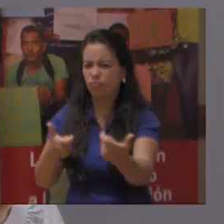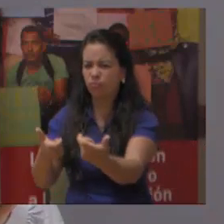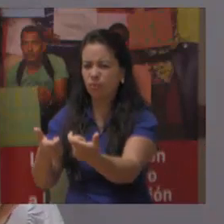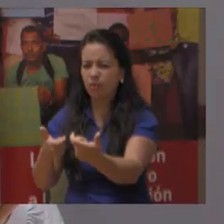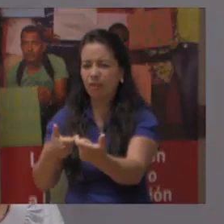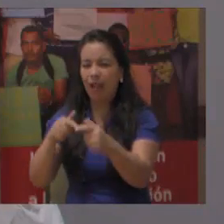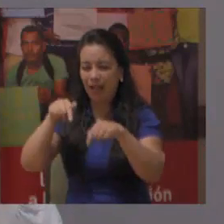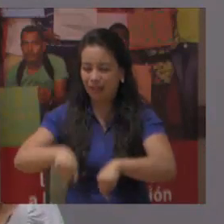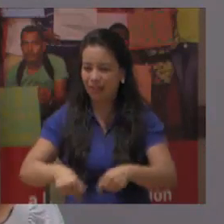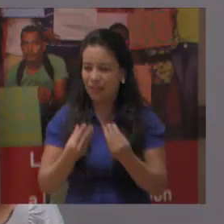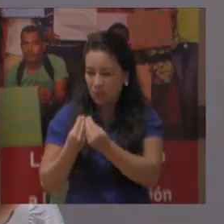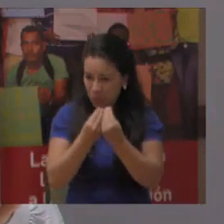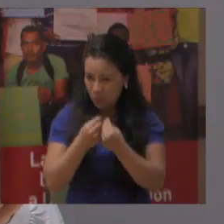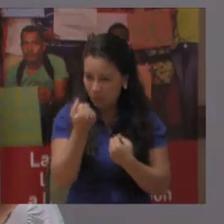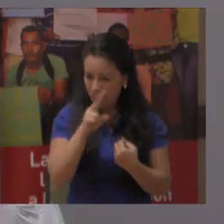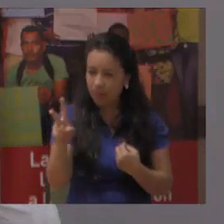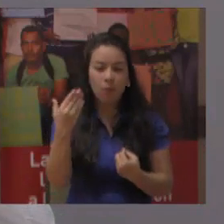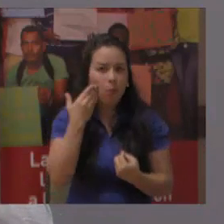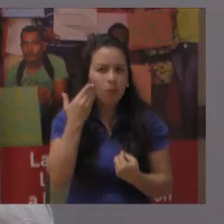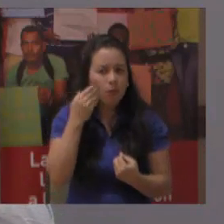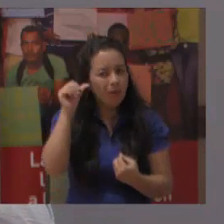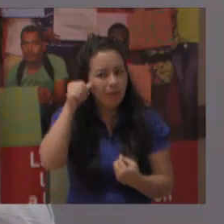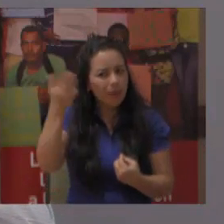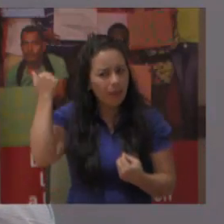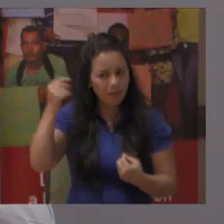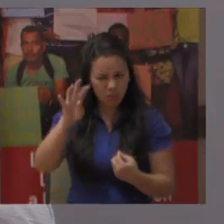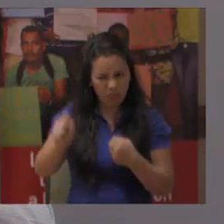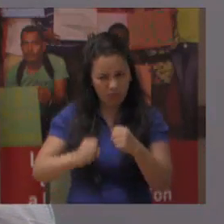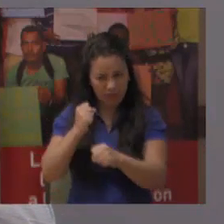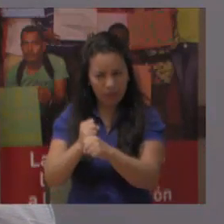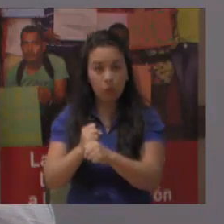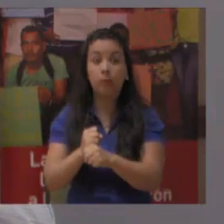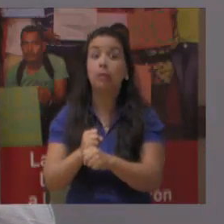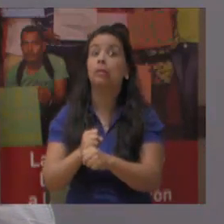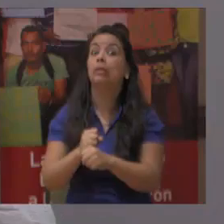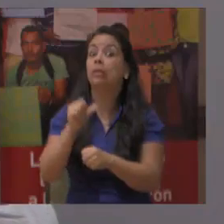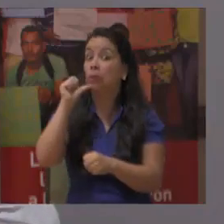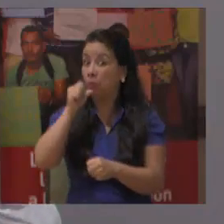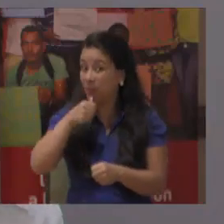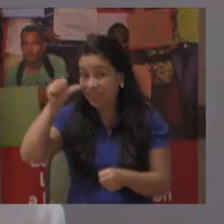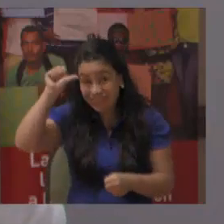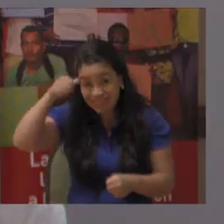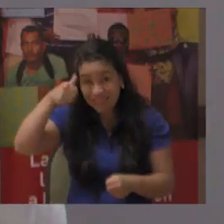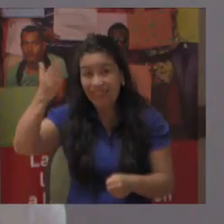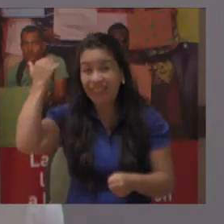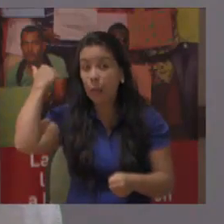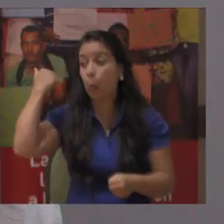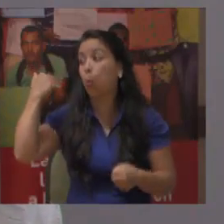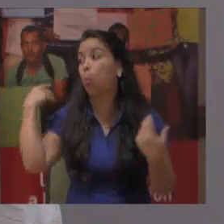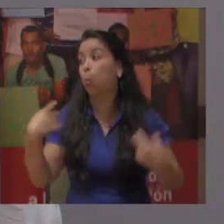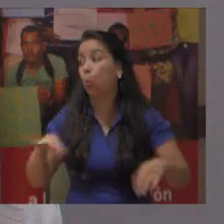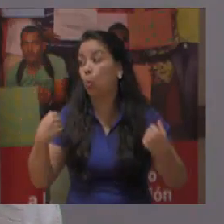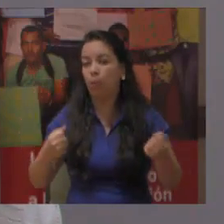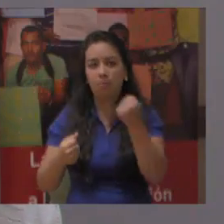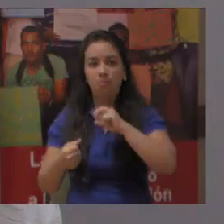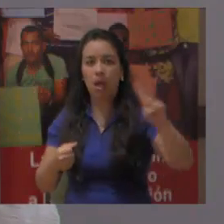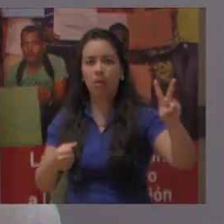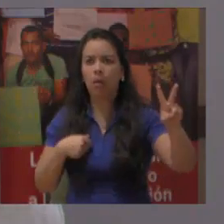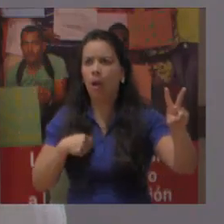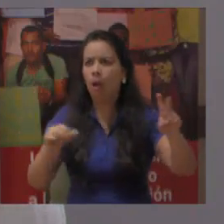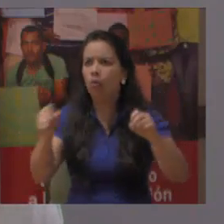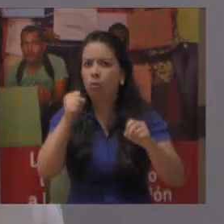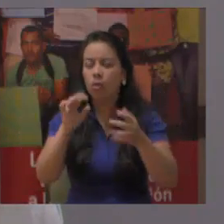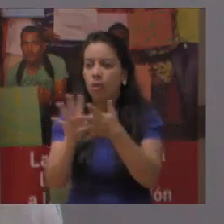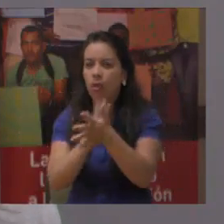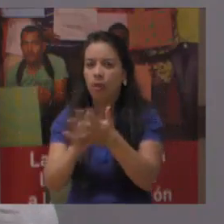diputados del Valle, que ese también es de los momentos más dolorosos para cualquier vallecaucano de nuestra historia. Eso